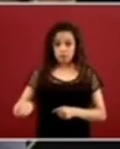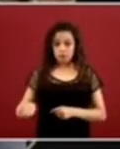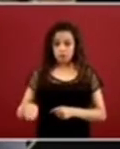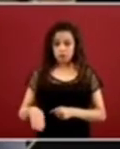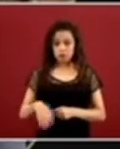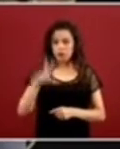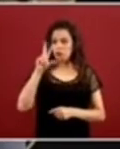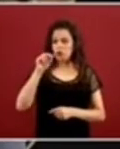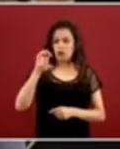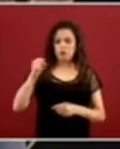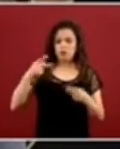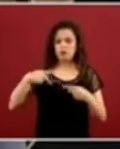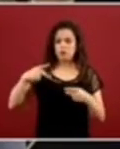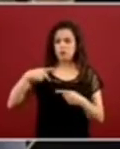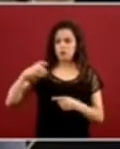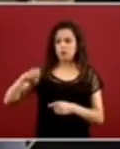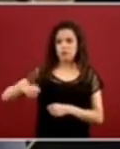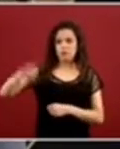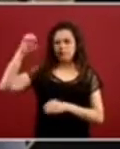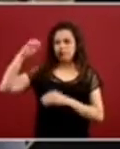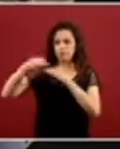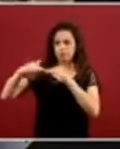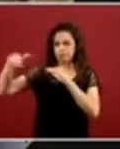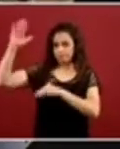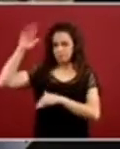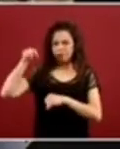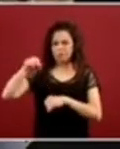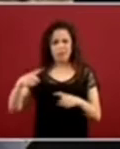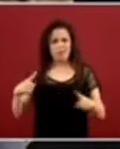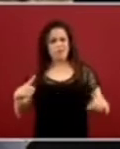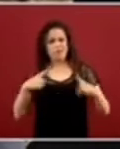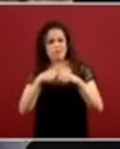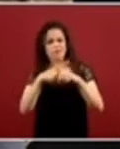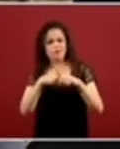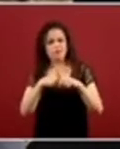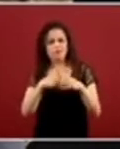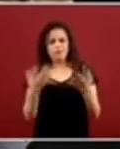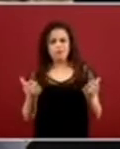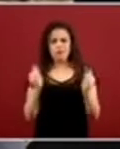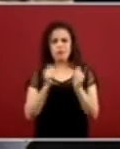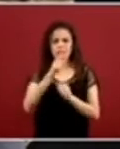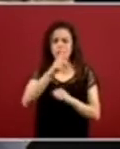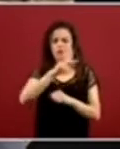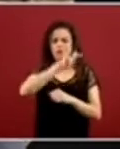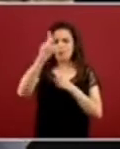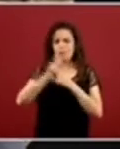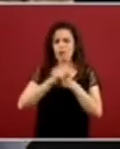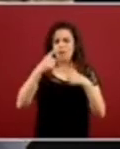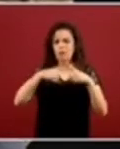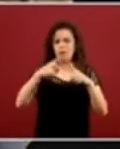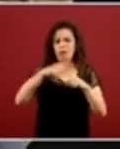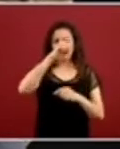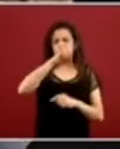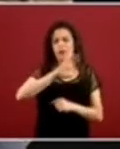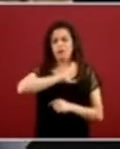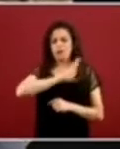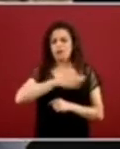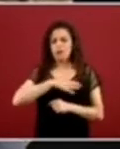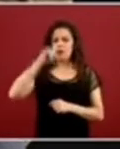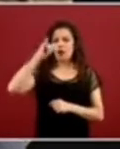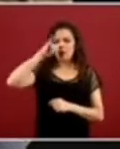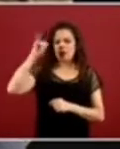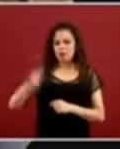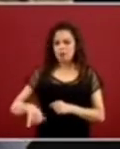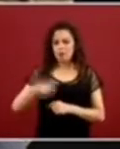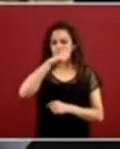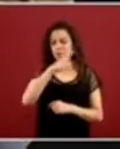mayores. Esto contrasta con las cifras que se han presentado en países como España e Italia, donde esta cifra es de 4